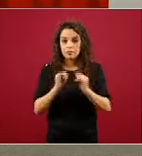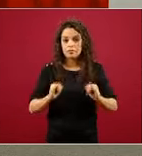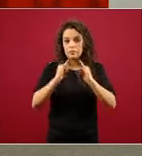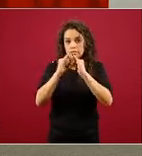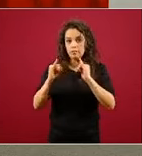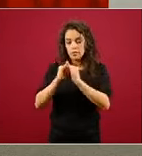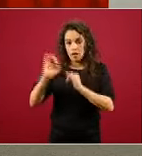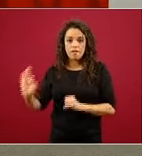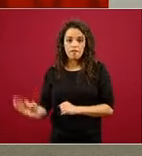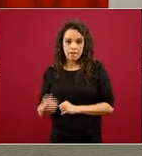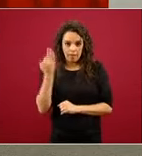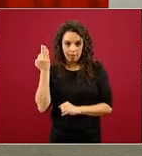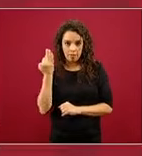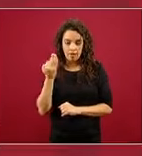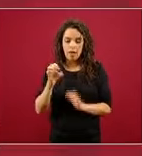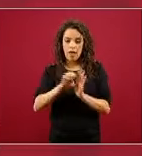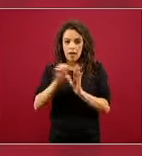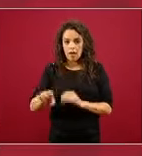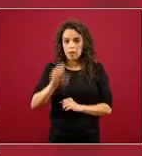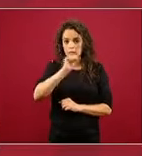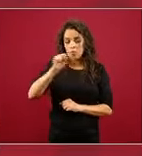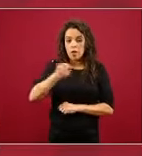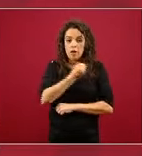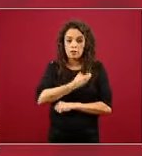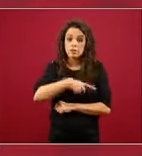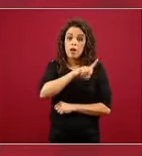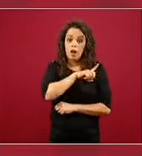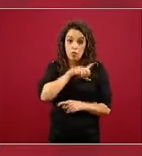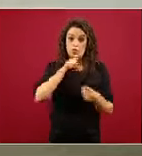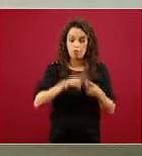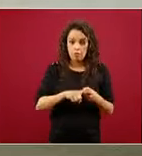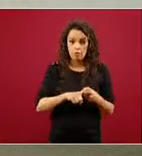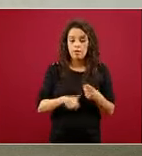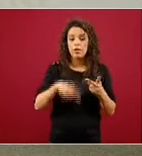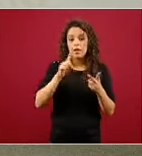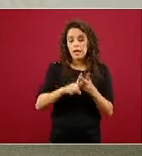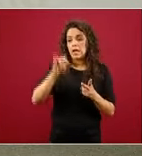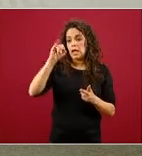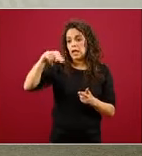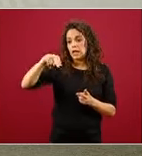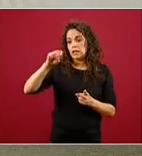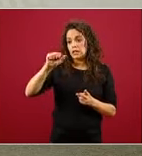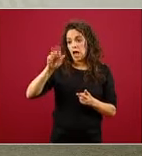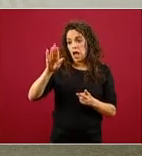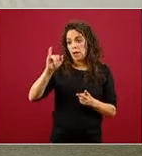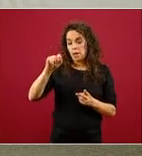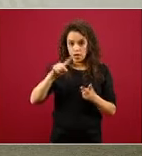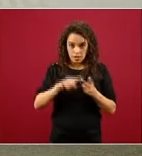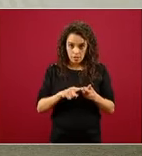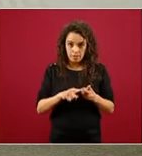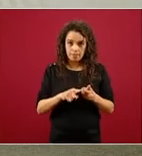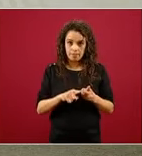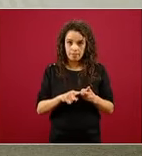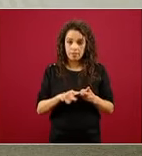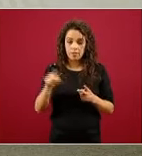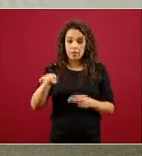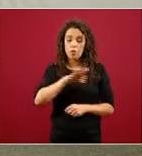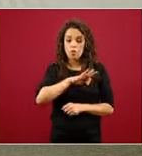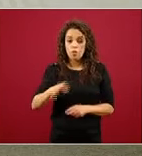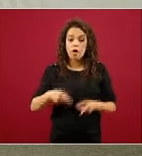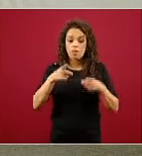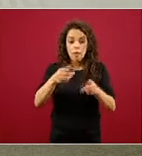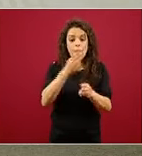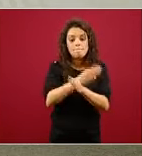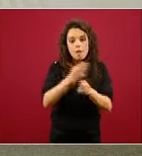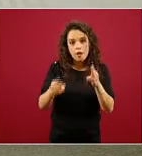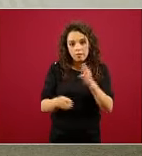Secretaría de Salud, de donde destaca lógicamente el INSABI, con su capacidad de poder proveer no solamente insumos